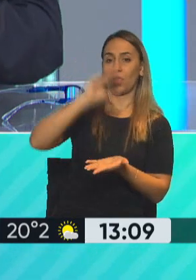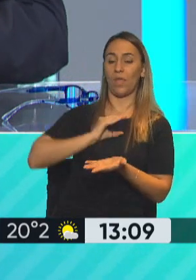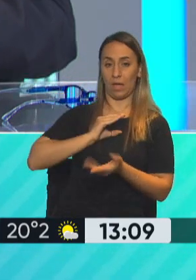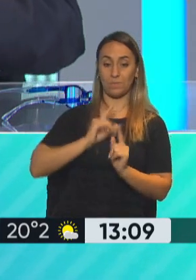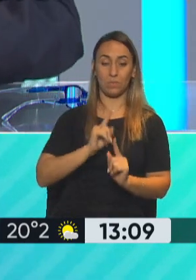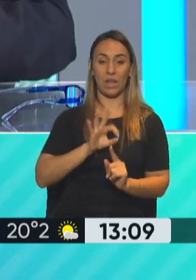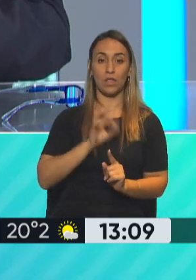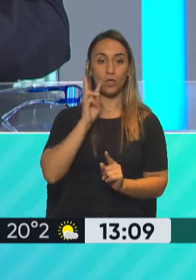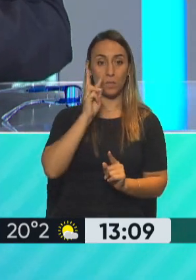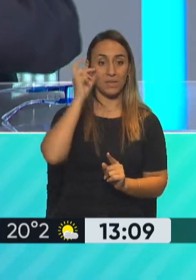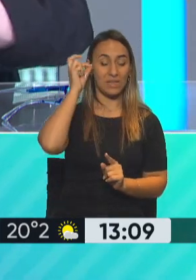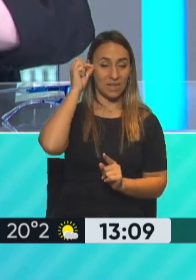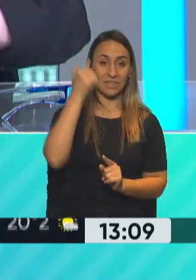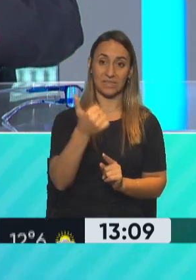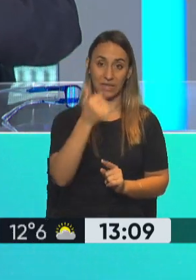cuando venzan.